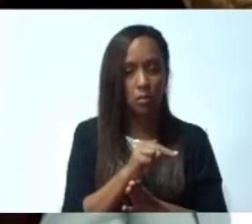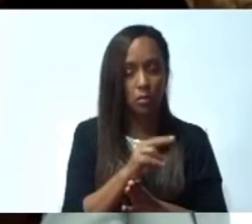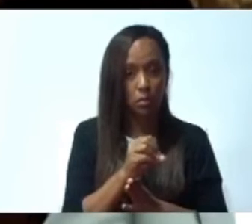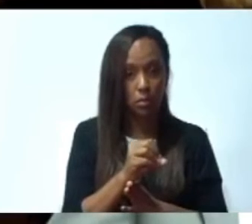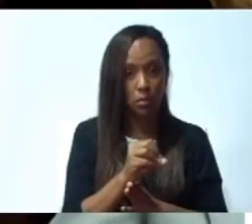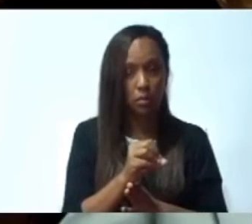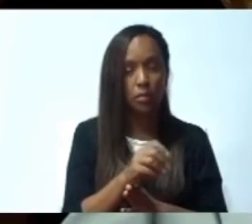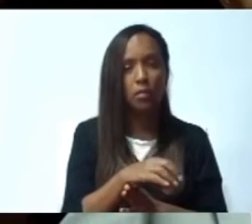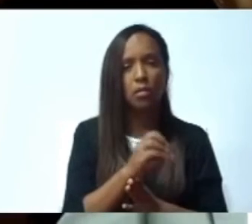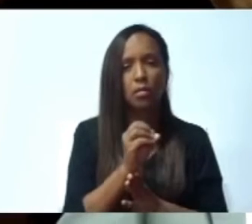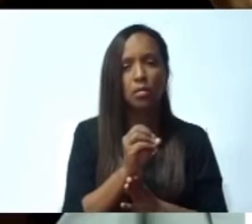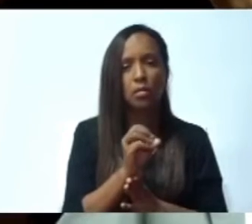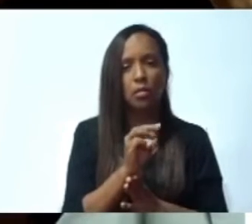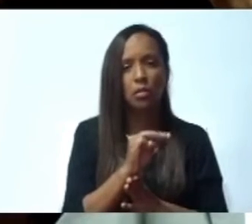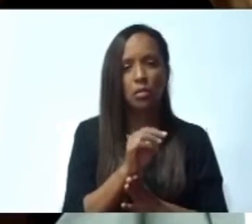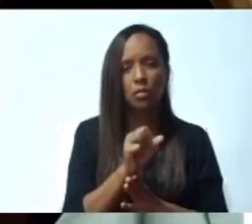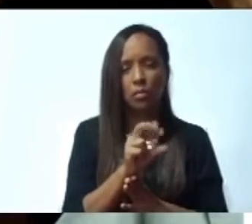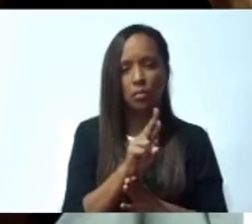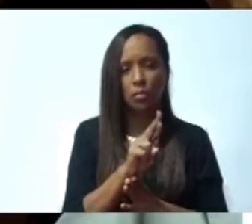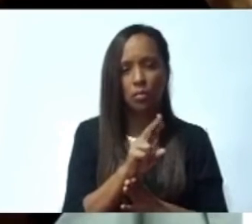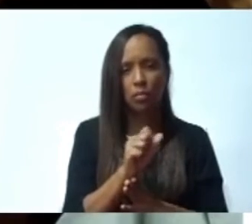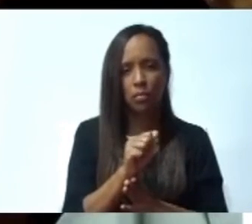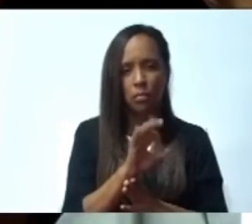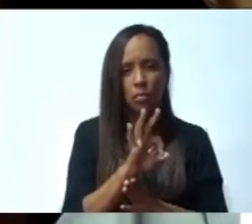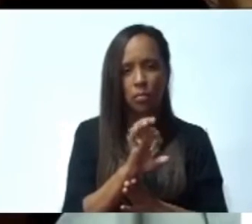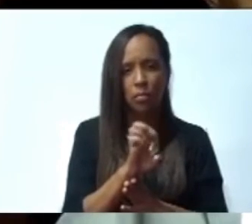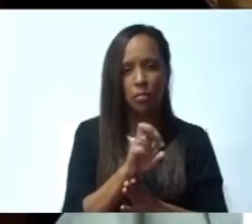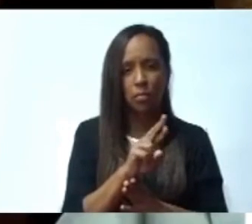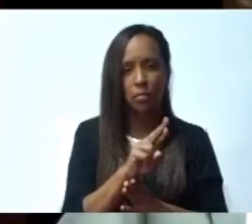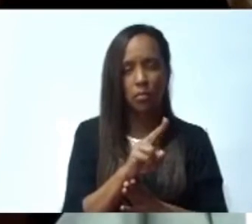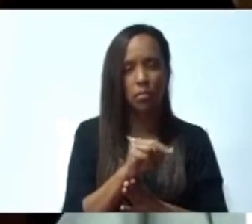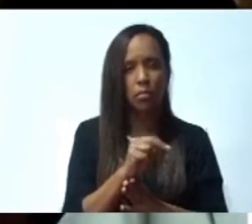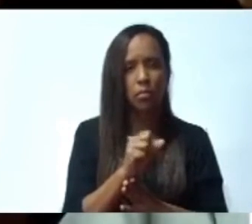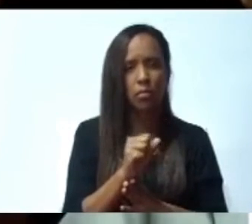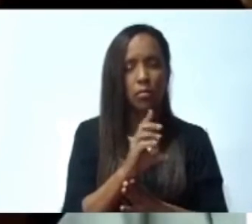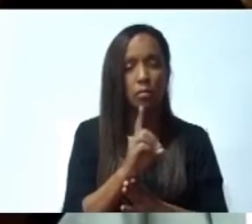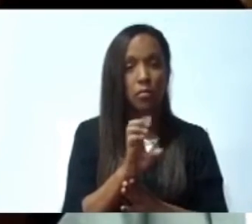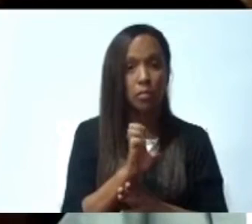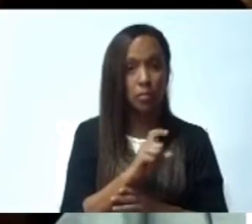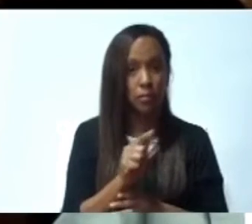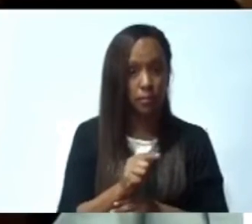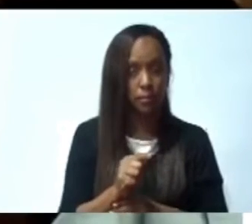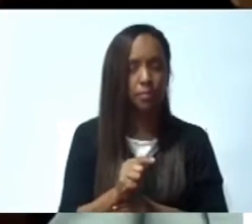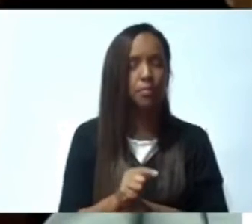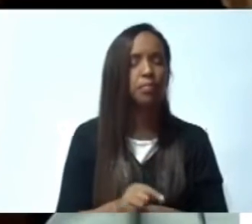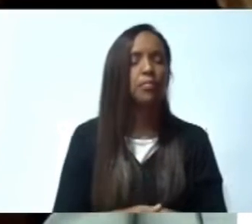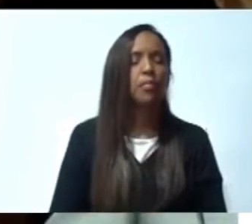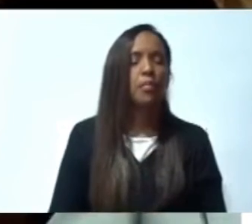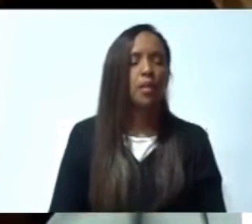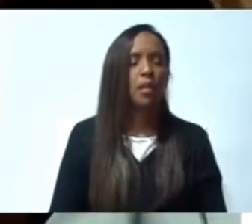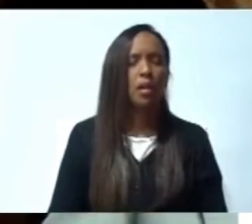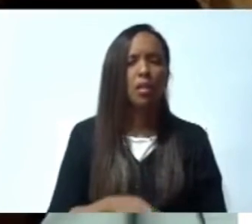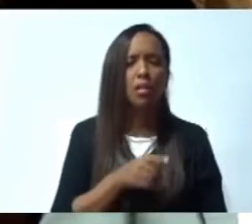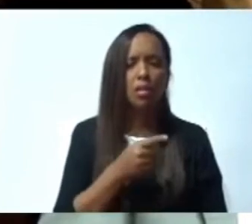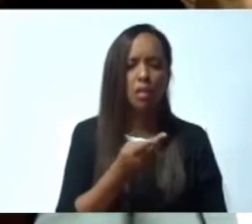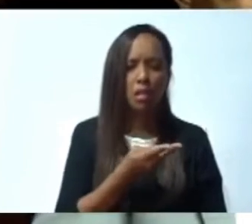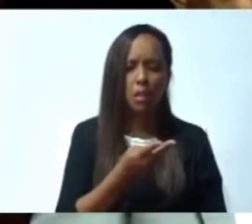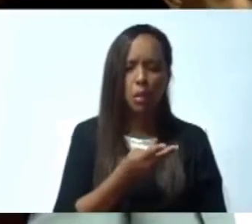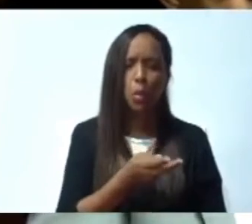iniciativa, honorables colegas diputados y diputadas. Ciertamente, este es un producto que se ha puesto muy de moda,